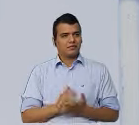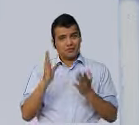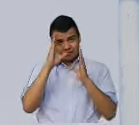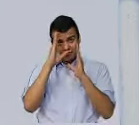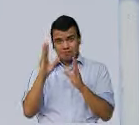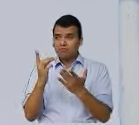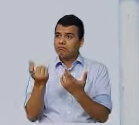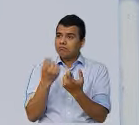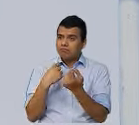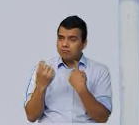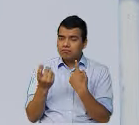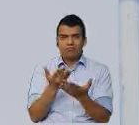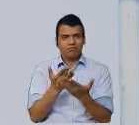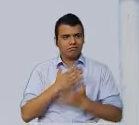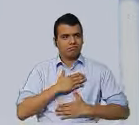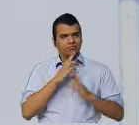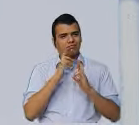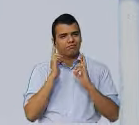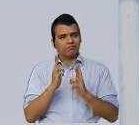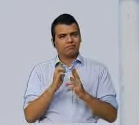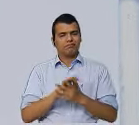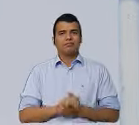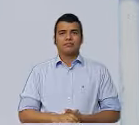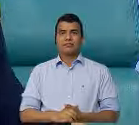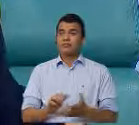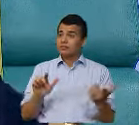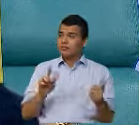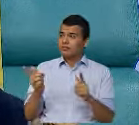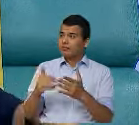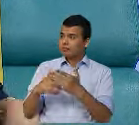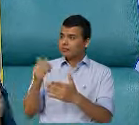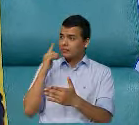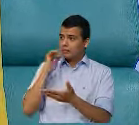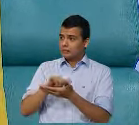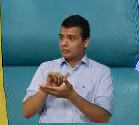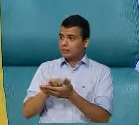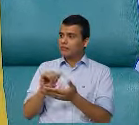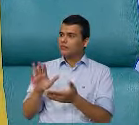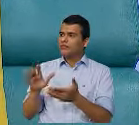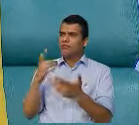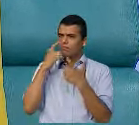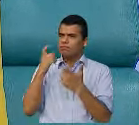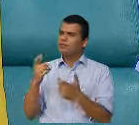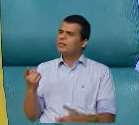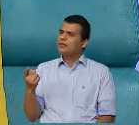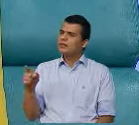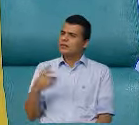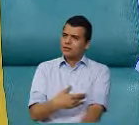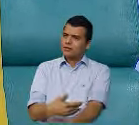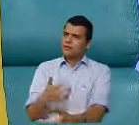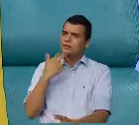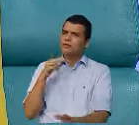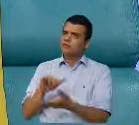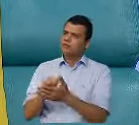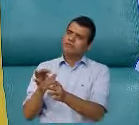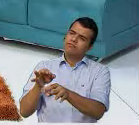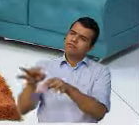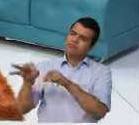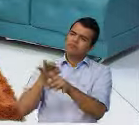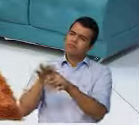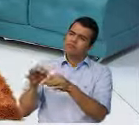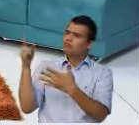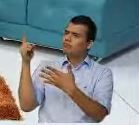sus preguntas para dar respuesta. Y vamos a arrancar con la esencial. ¿Qué es la diabetes? Nos contaba ya Marcela, pero ¿cuáles son los tipos